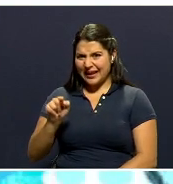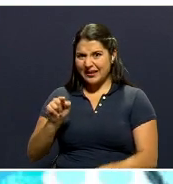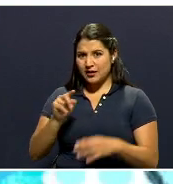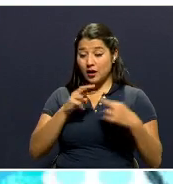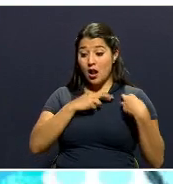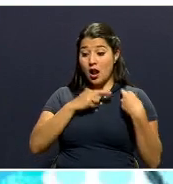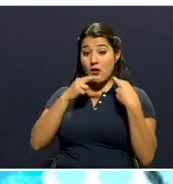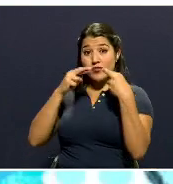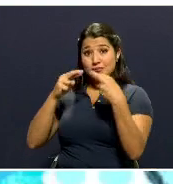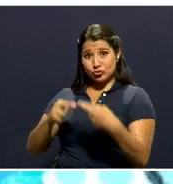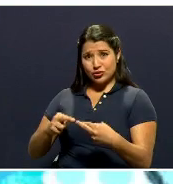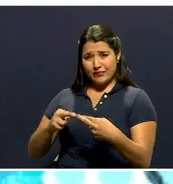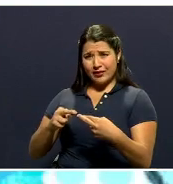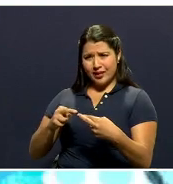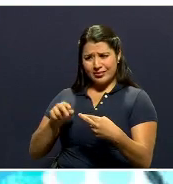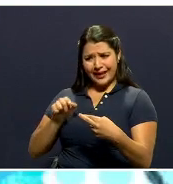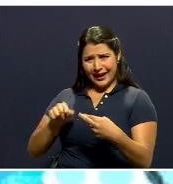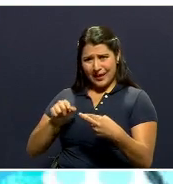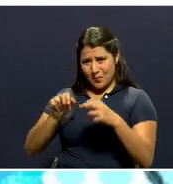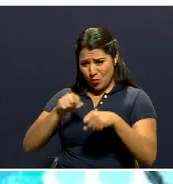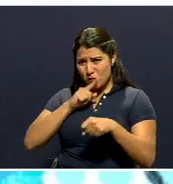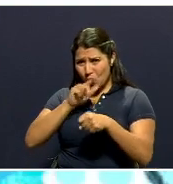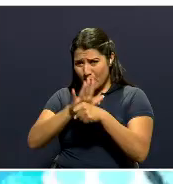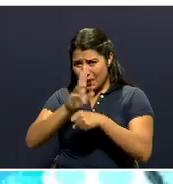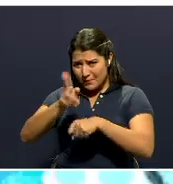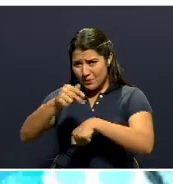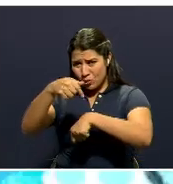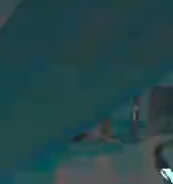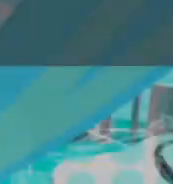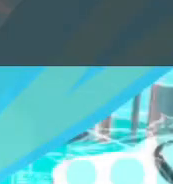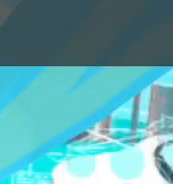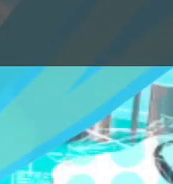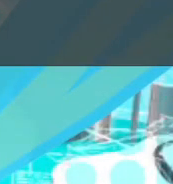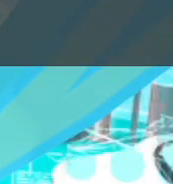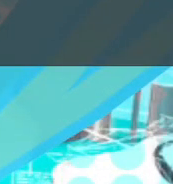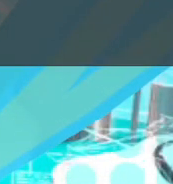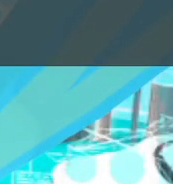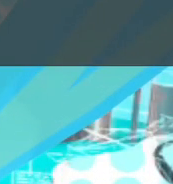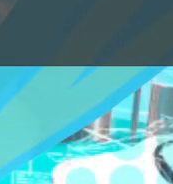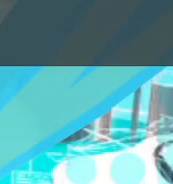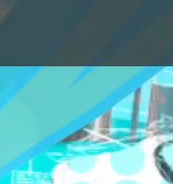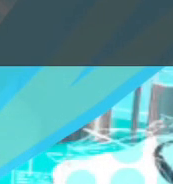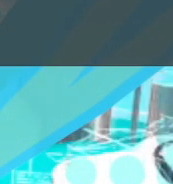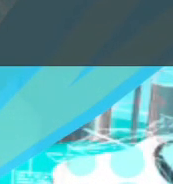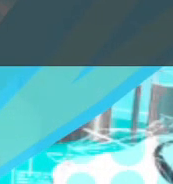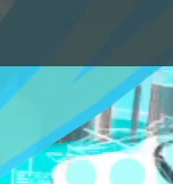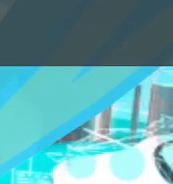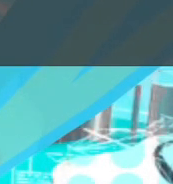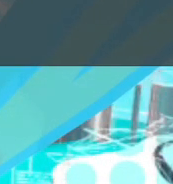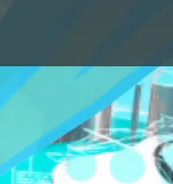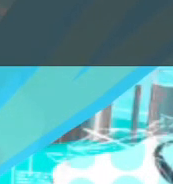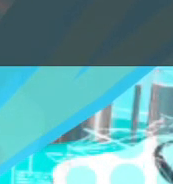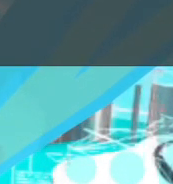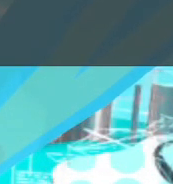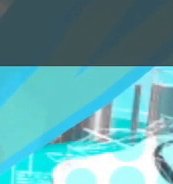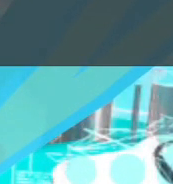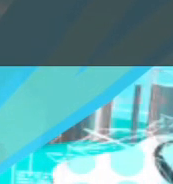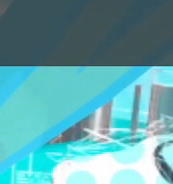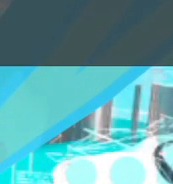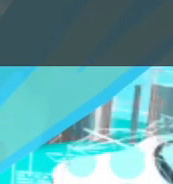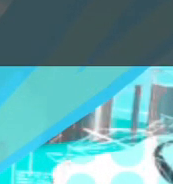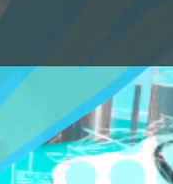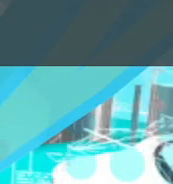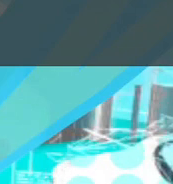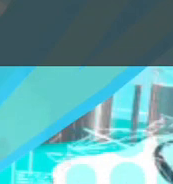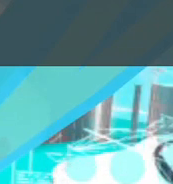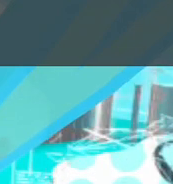ya tienen en marcha? Mira, habrá que ver cómo está distribuido eso ahí. Recordemos también que la primera dama ha tenido